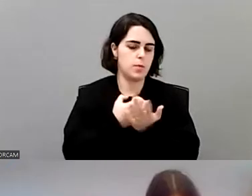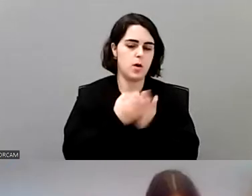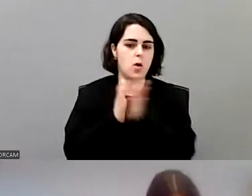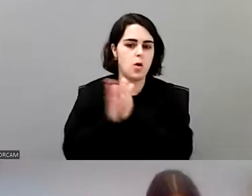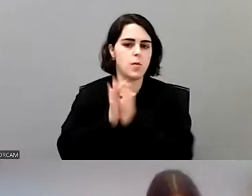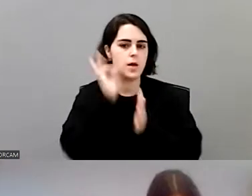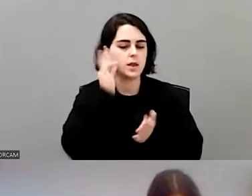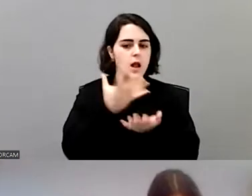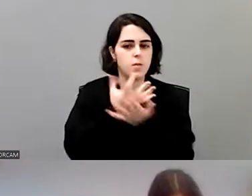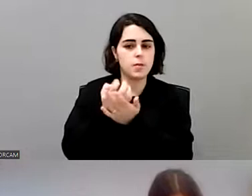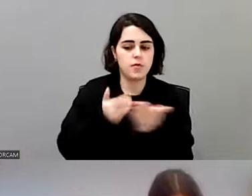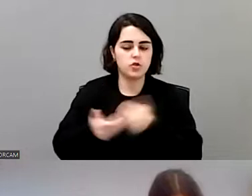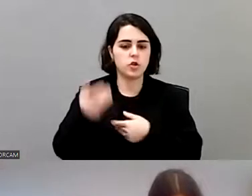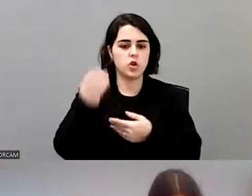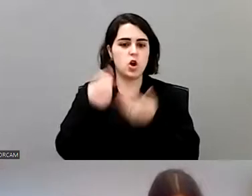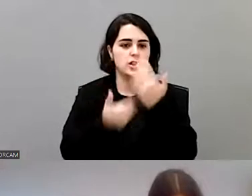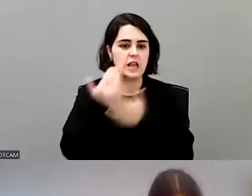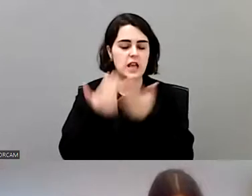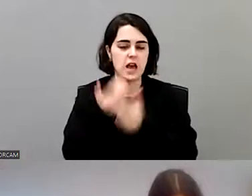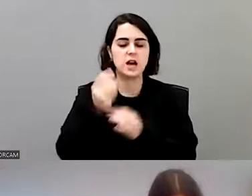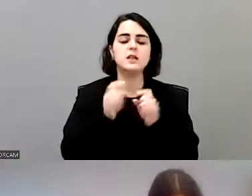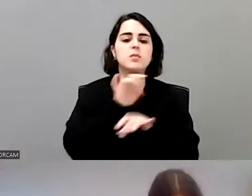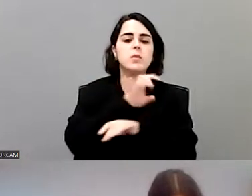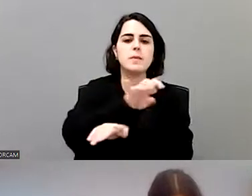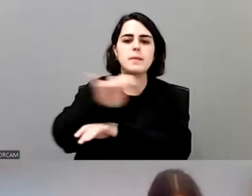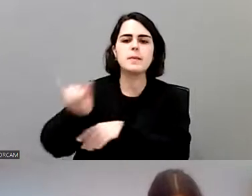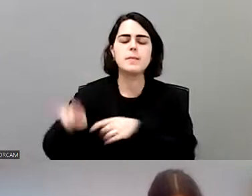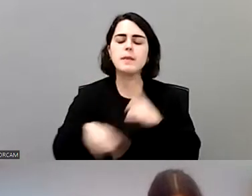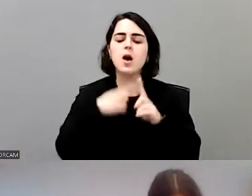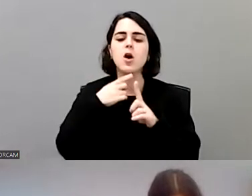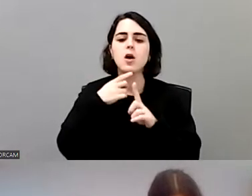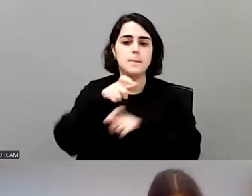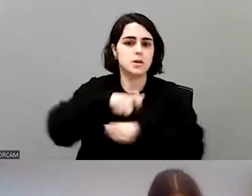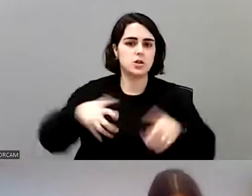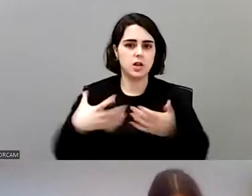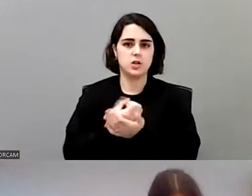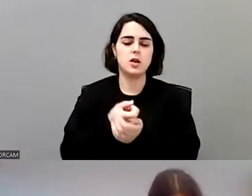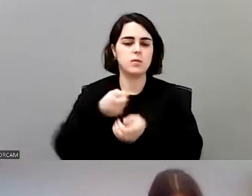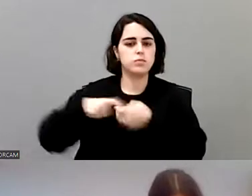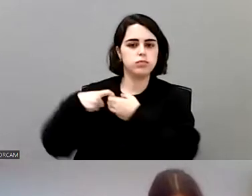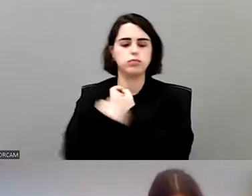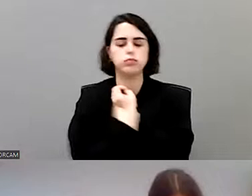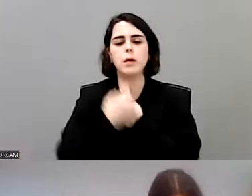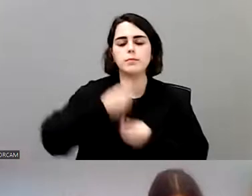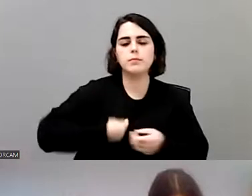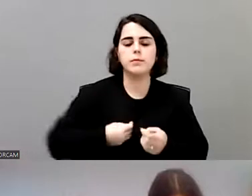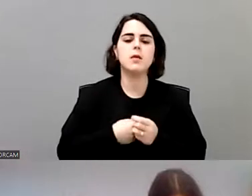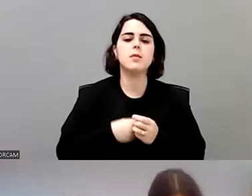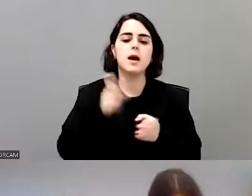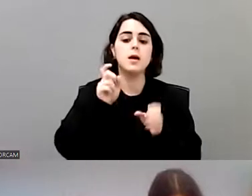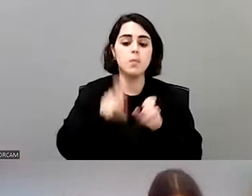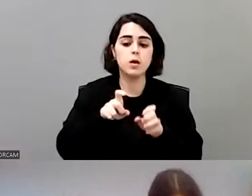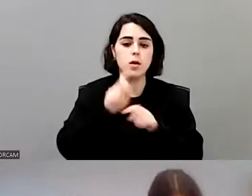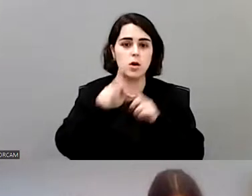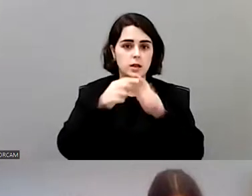grabando. Y en los próximos días se os mandará un correo electrónico a todos los asistentes al correo que habéis indicado en la inscripción del